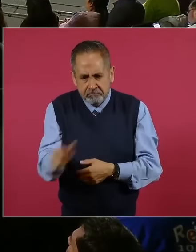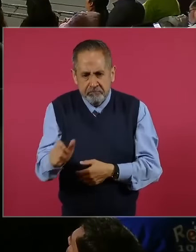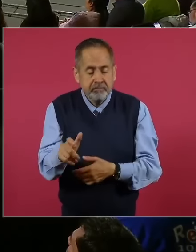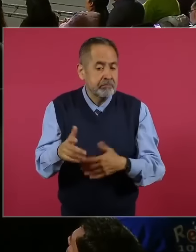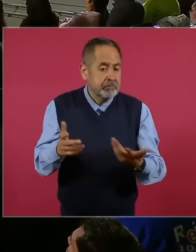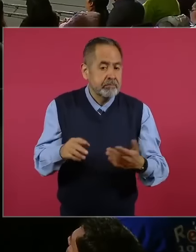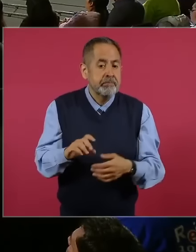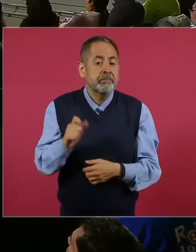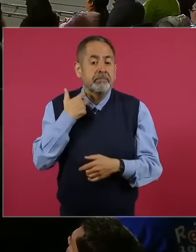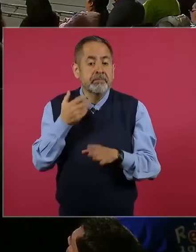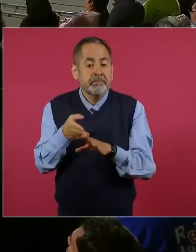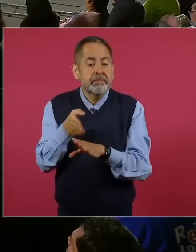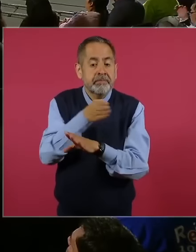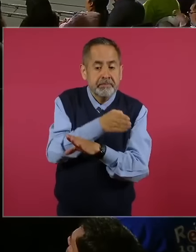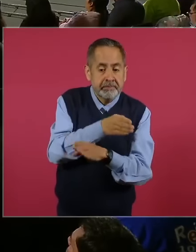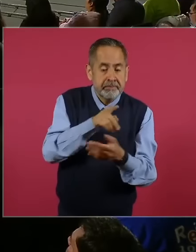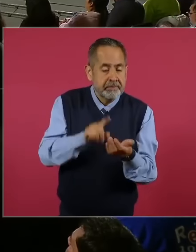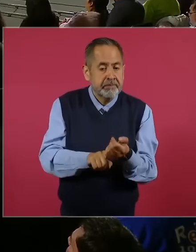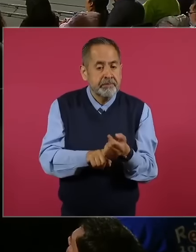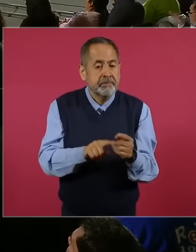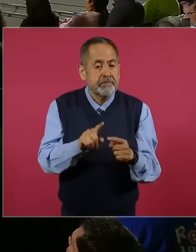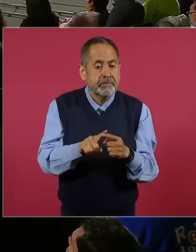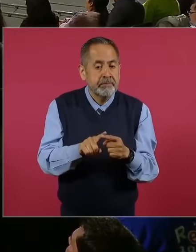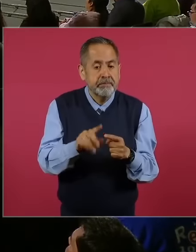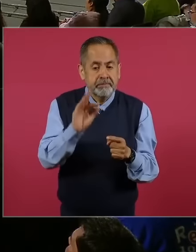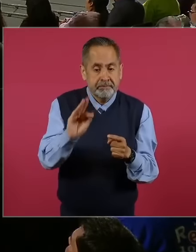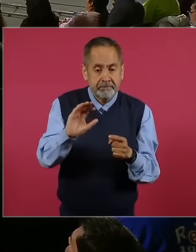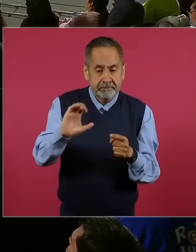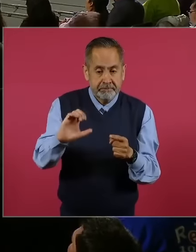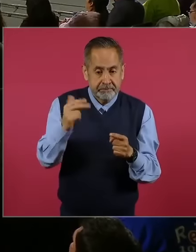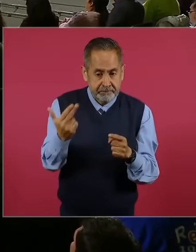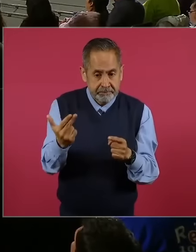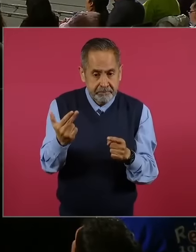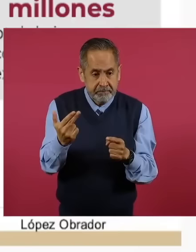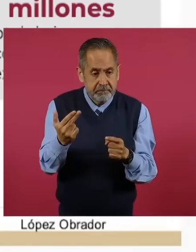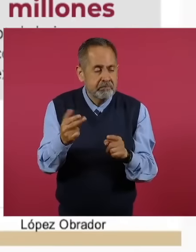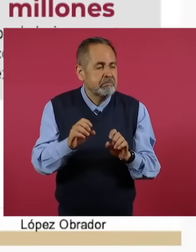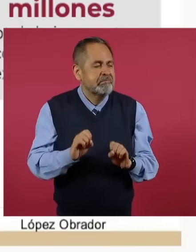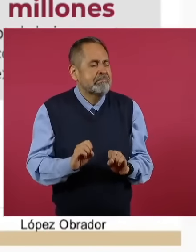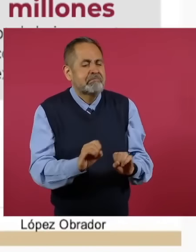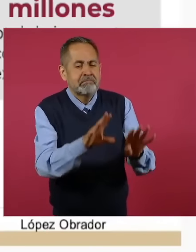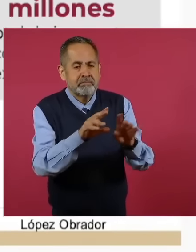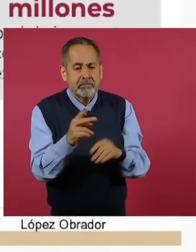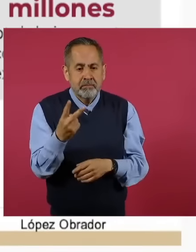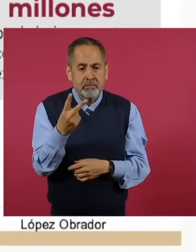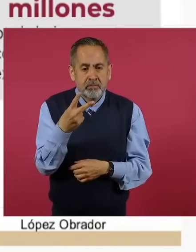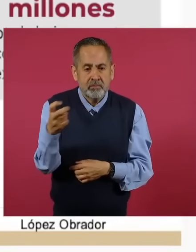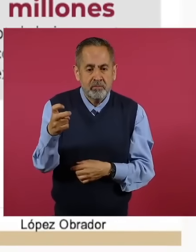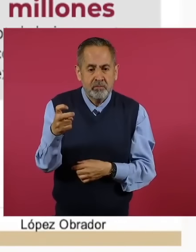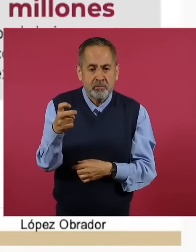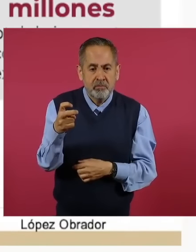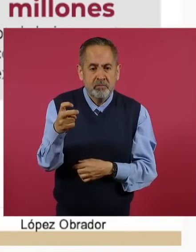en el sexenio de Felipe Calderón se condonaron